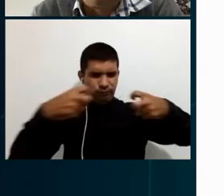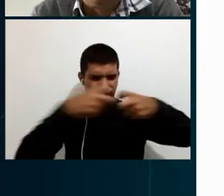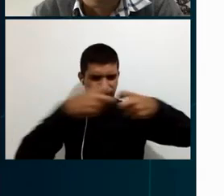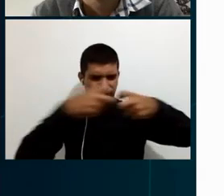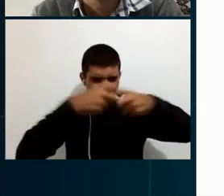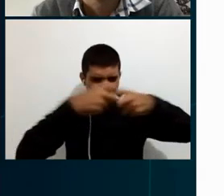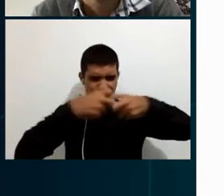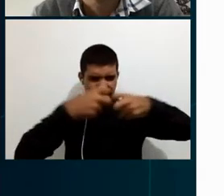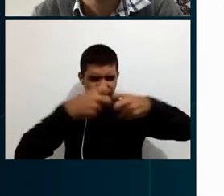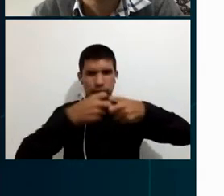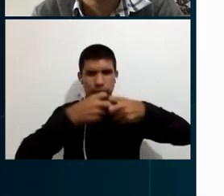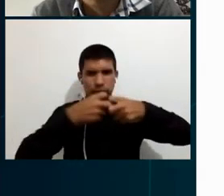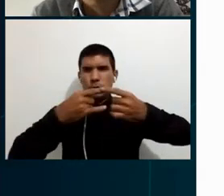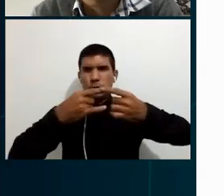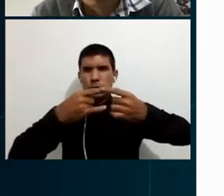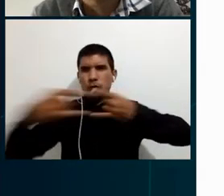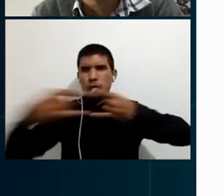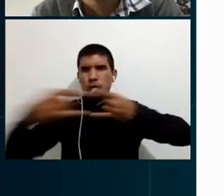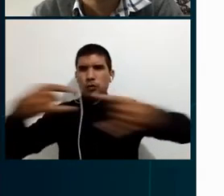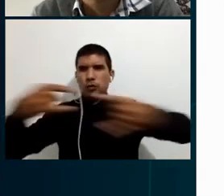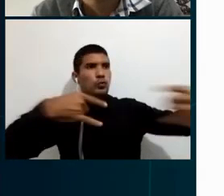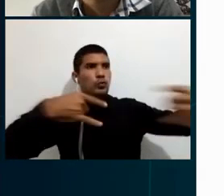energía prepago,